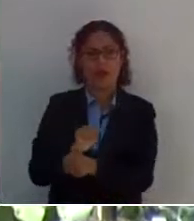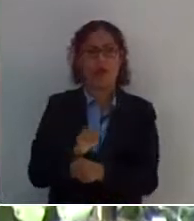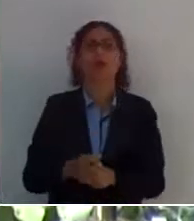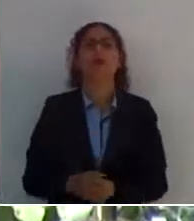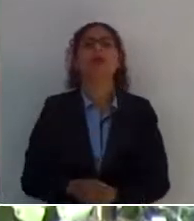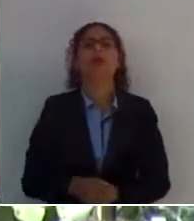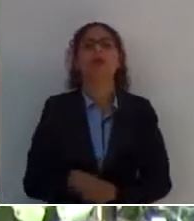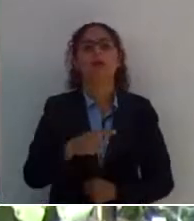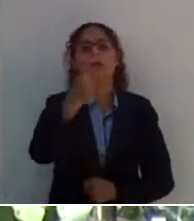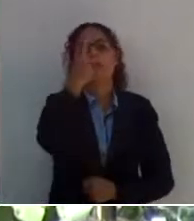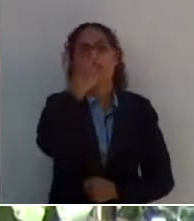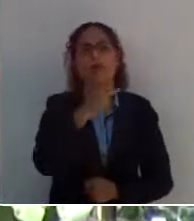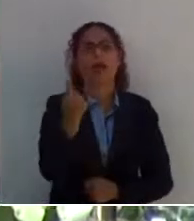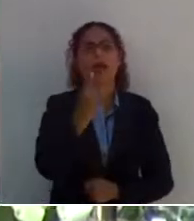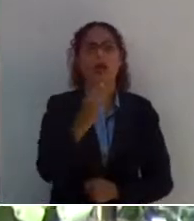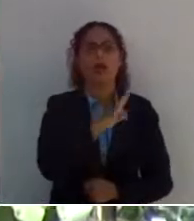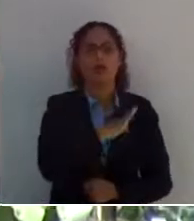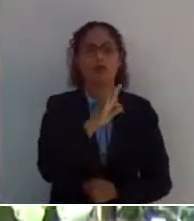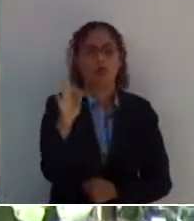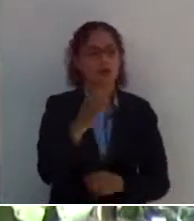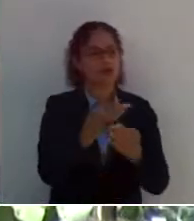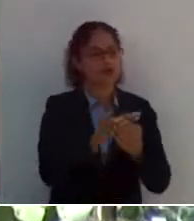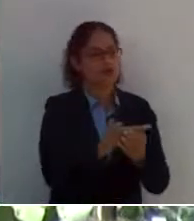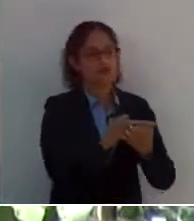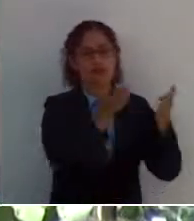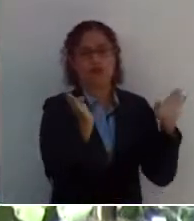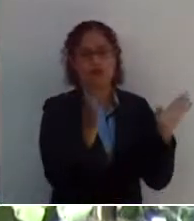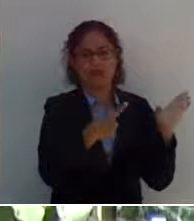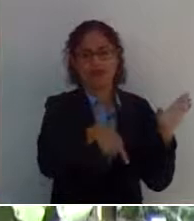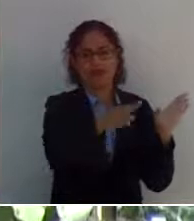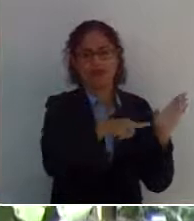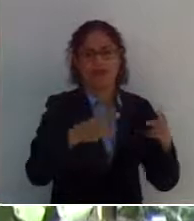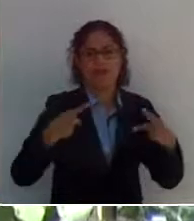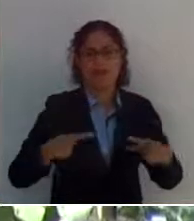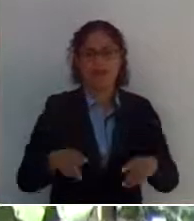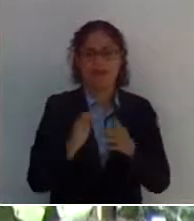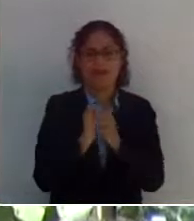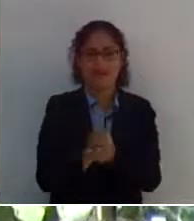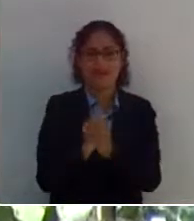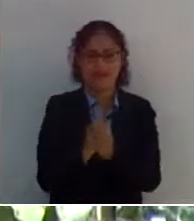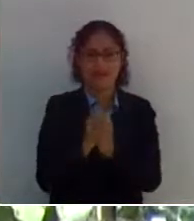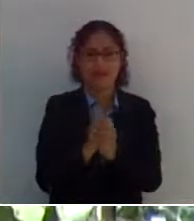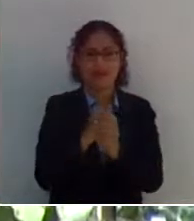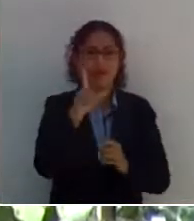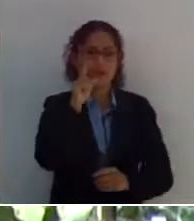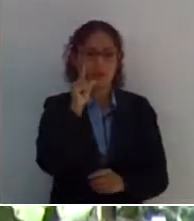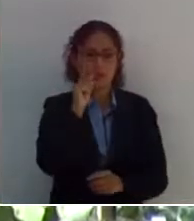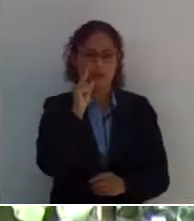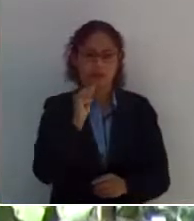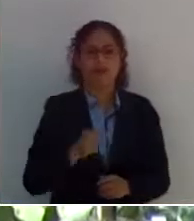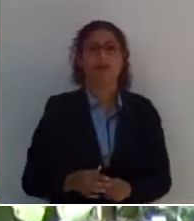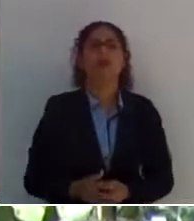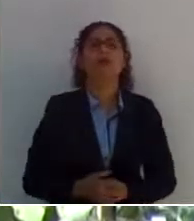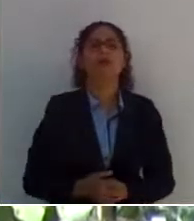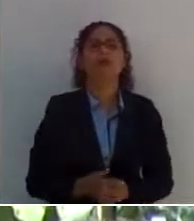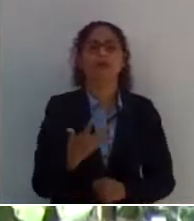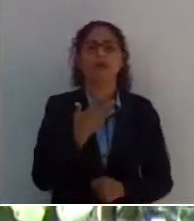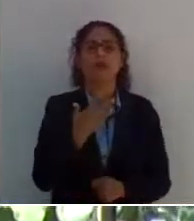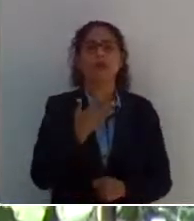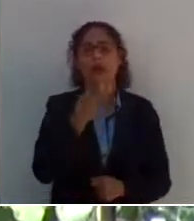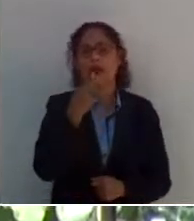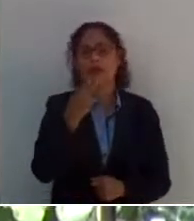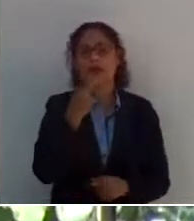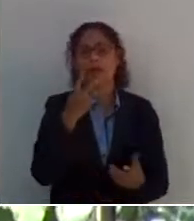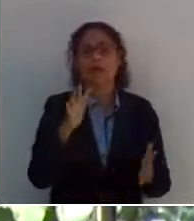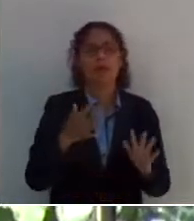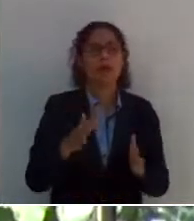para que pueda ser donado, rifado al personal operativo de la policía Michoacán. Estamos hablando de que